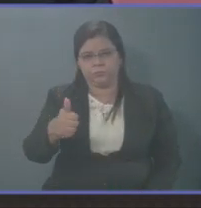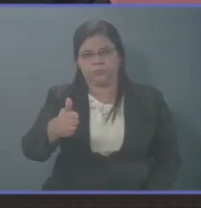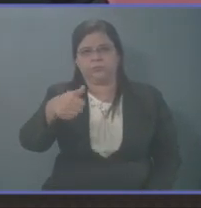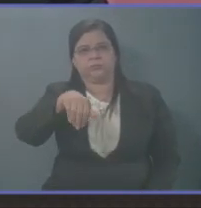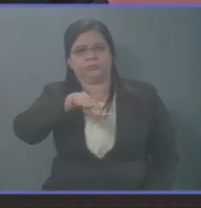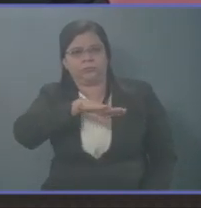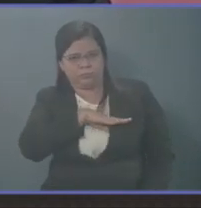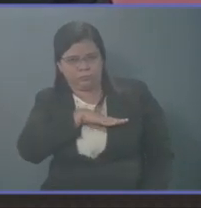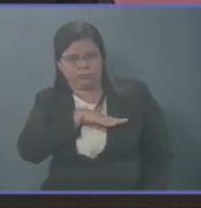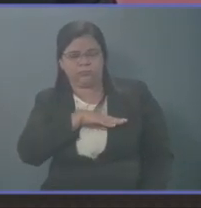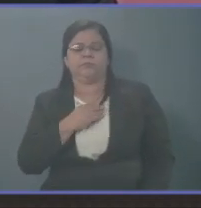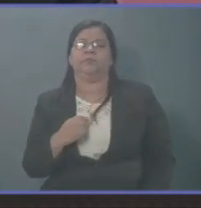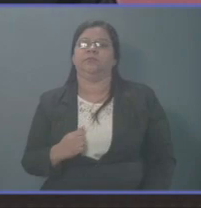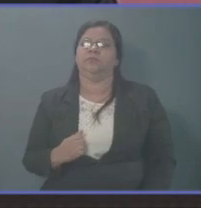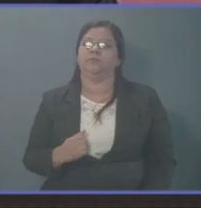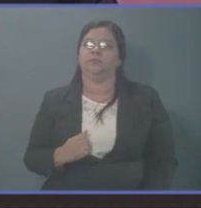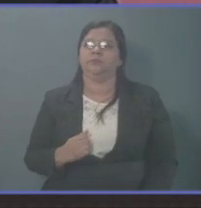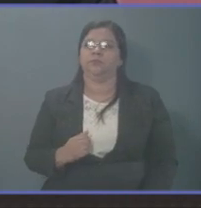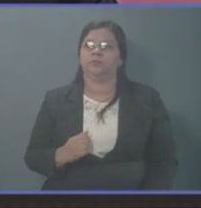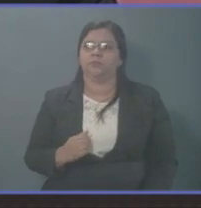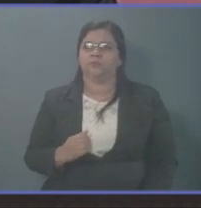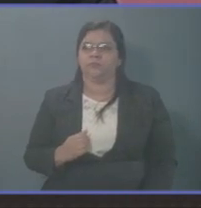liquidado.